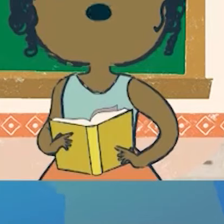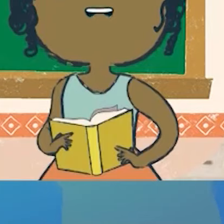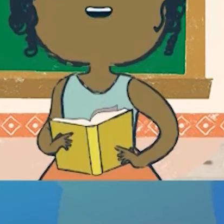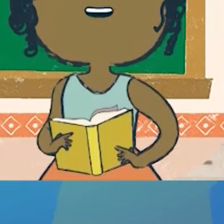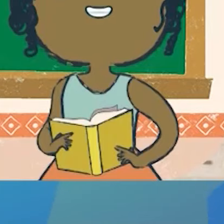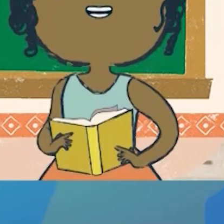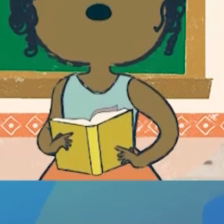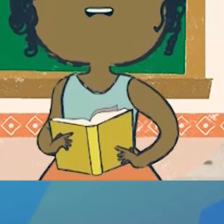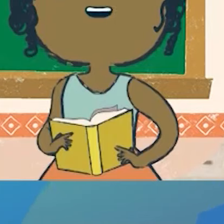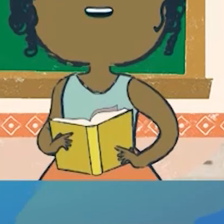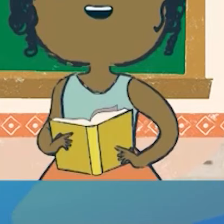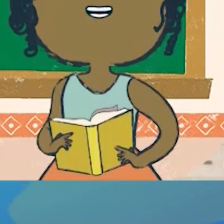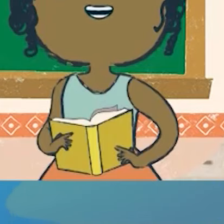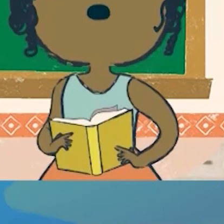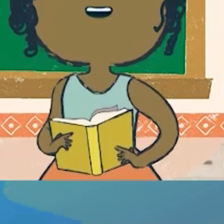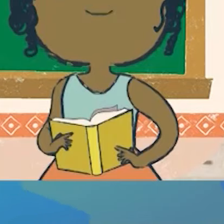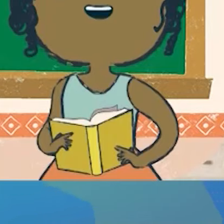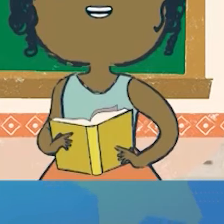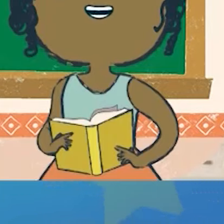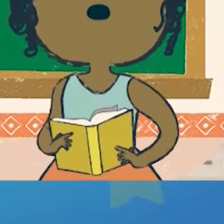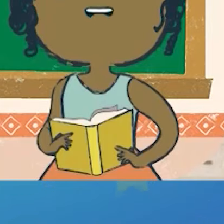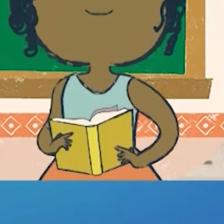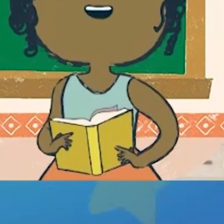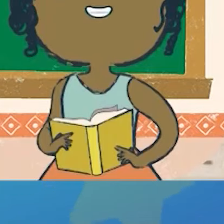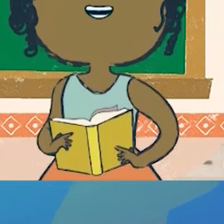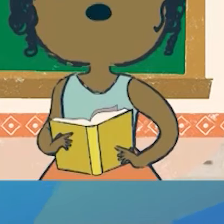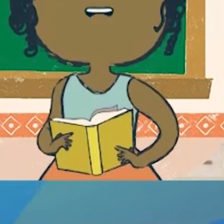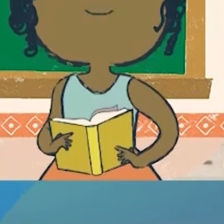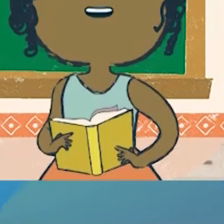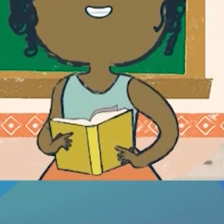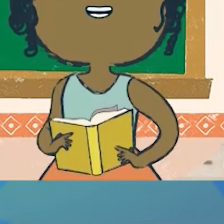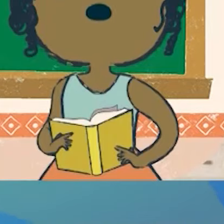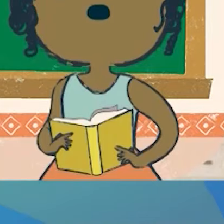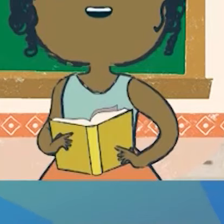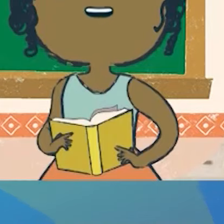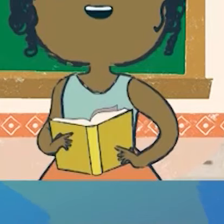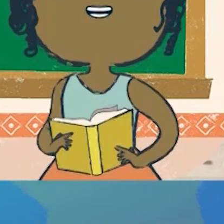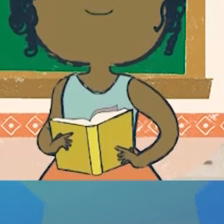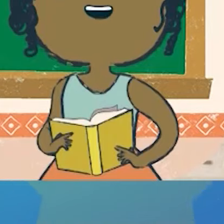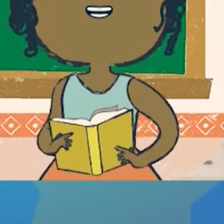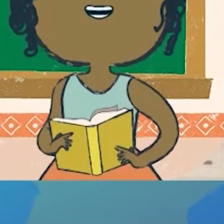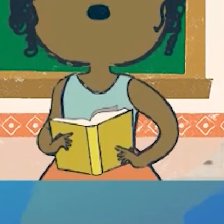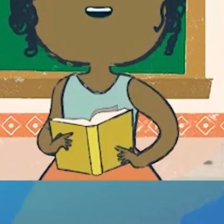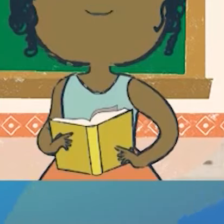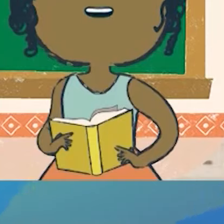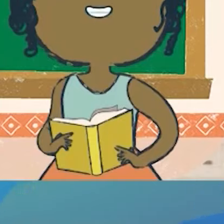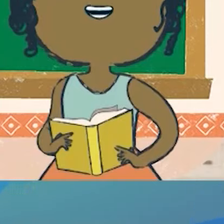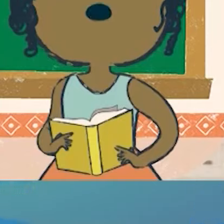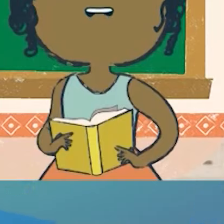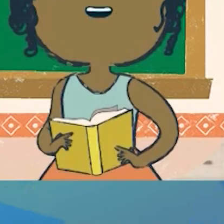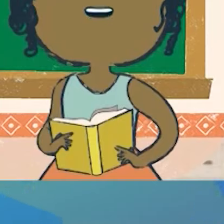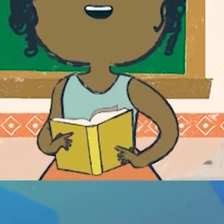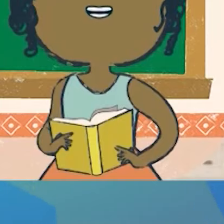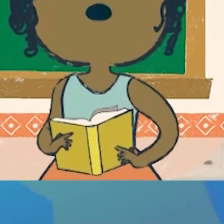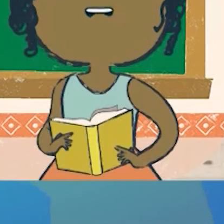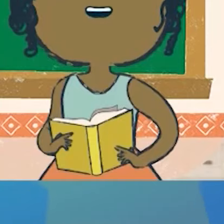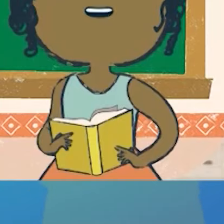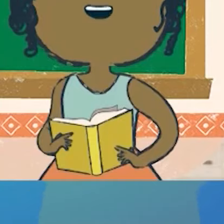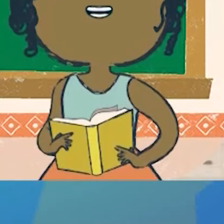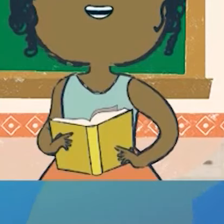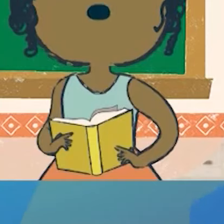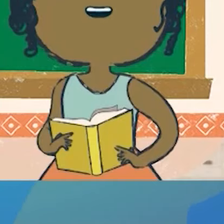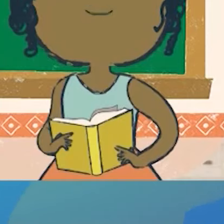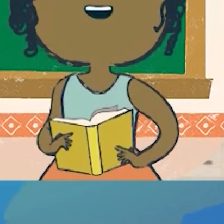actividades físicas proporcionan mejores noches de sueño y fortalecen los huesos y músculos. El agua es esencial para todos los